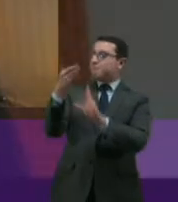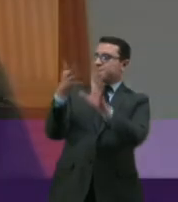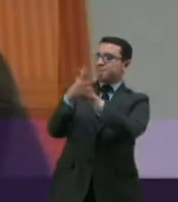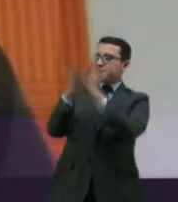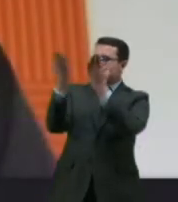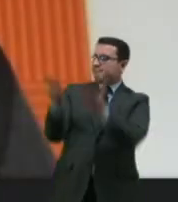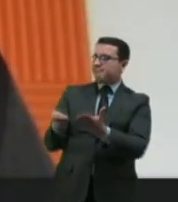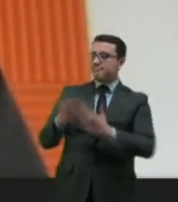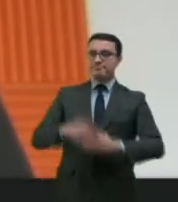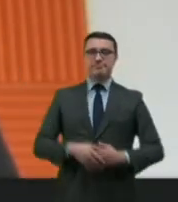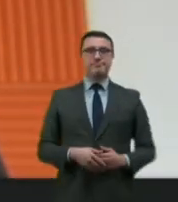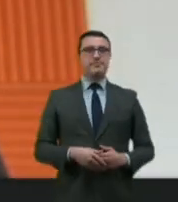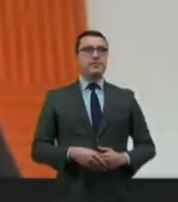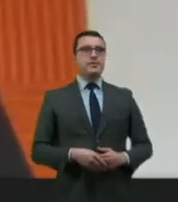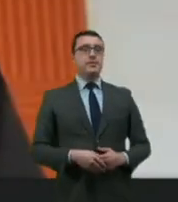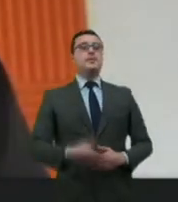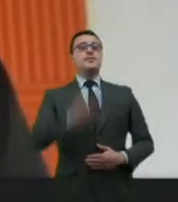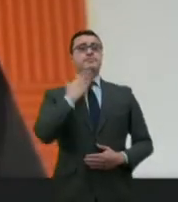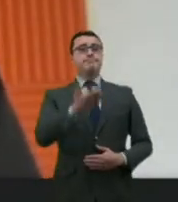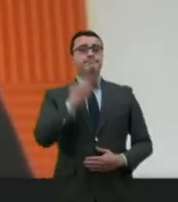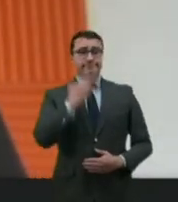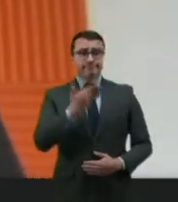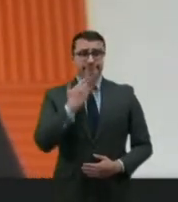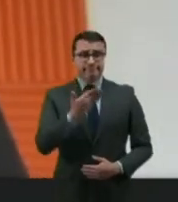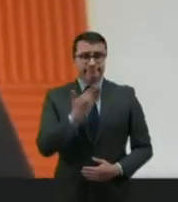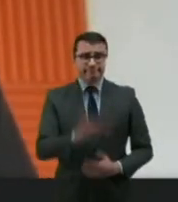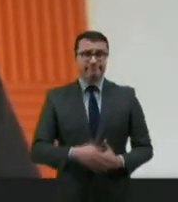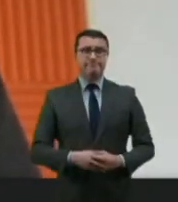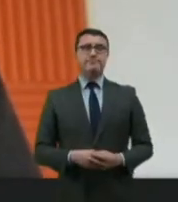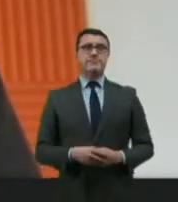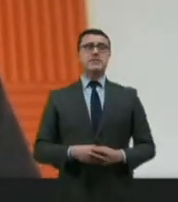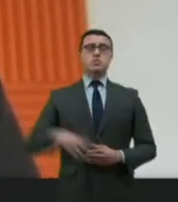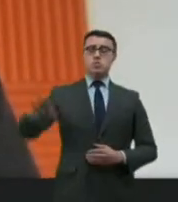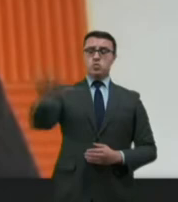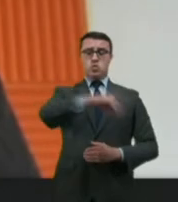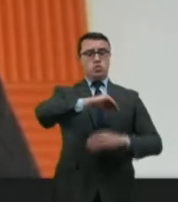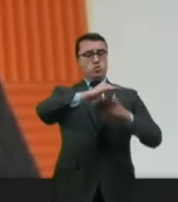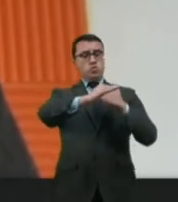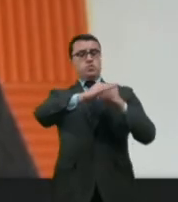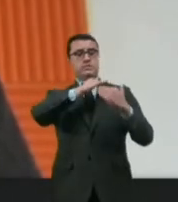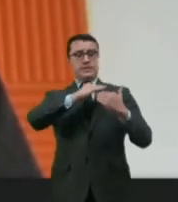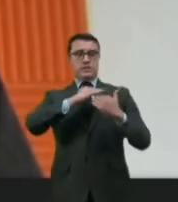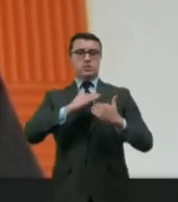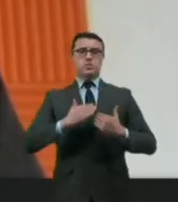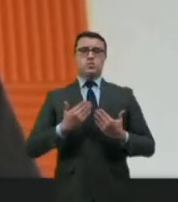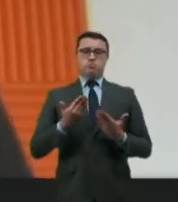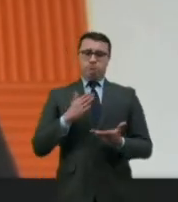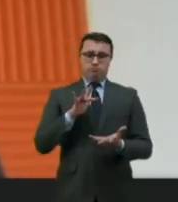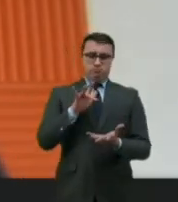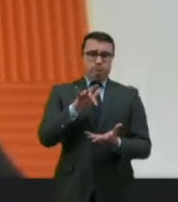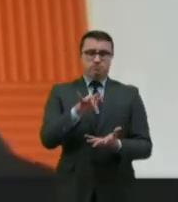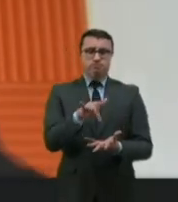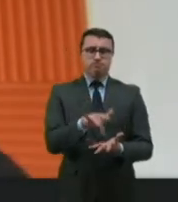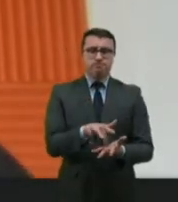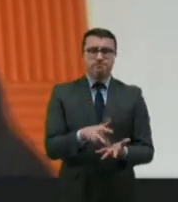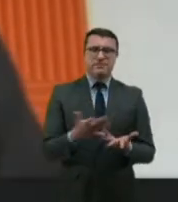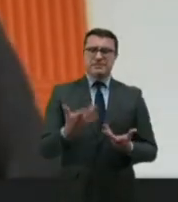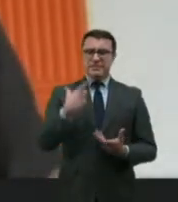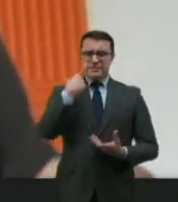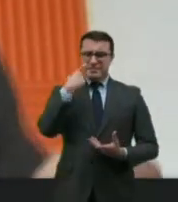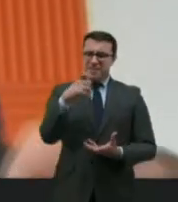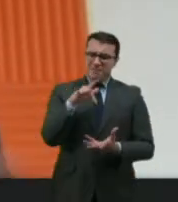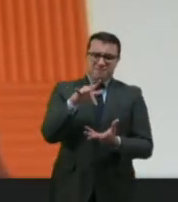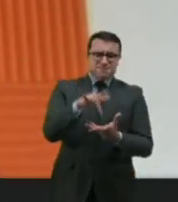Hola, muchas gracias. Muchas gracias a todos por la invitación. Súper, súper chévere estar acá con